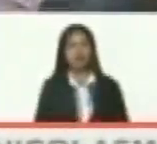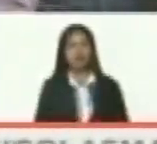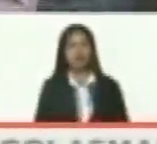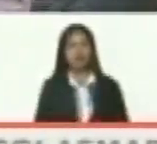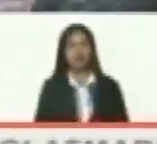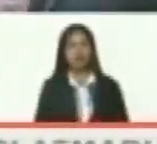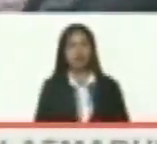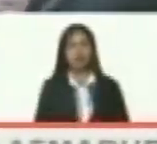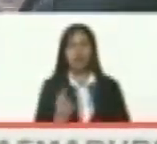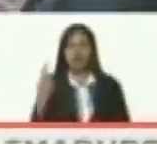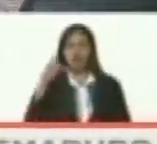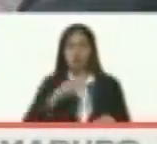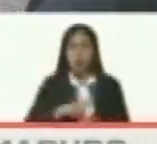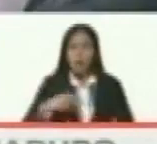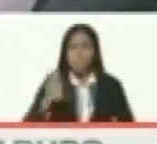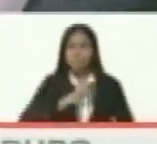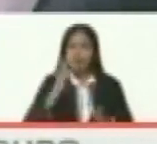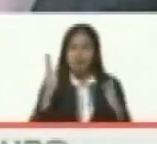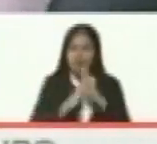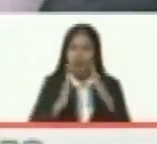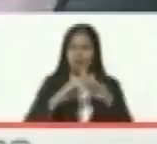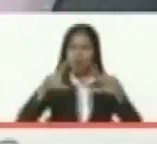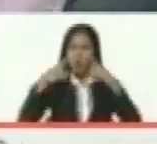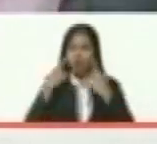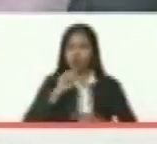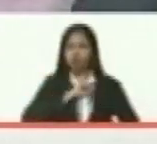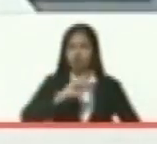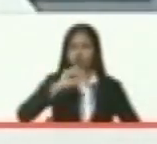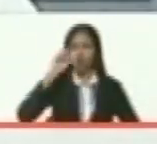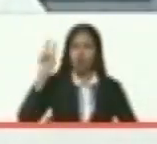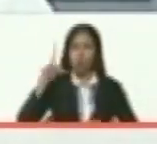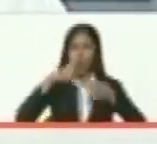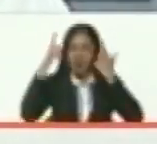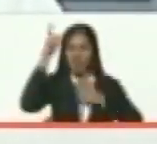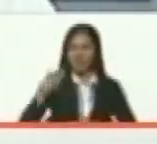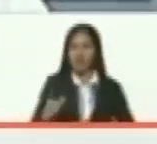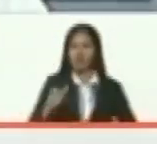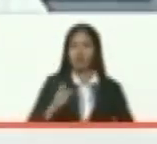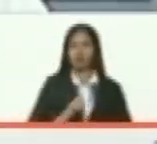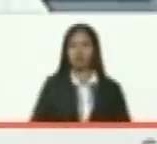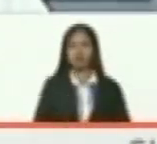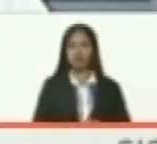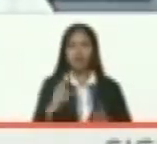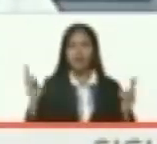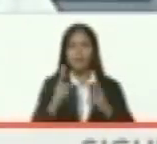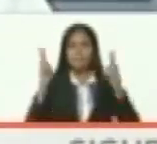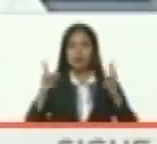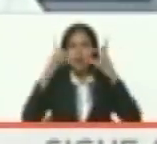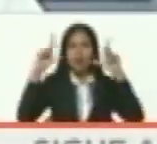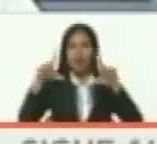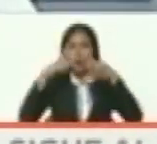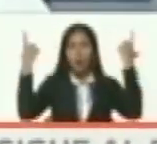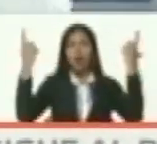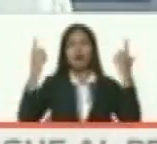Estoy en mi casa, en La Guaira. Soy guaireño. ¡Que viva La Guaira!